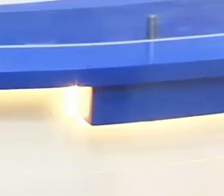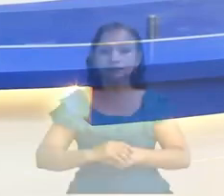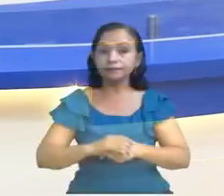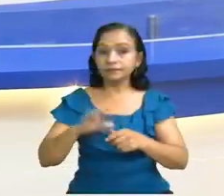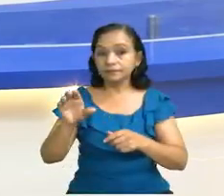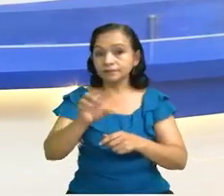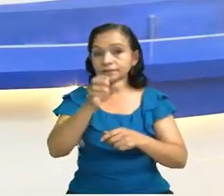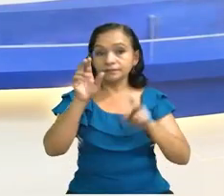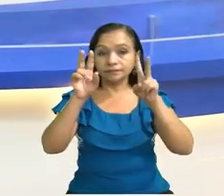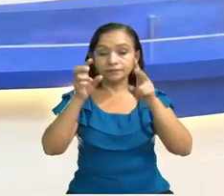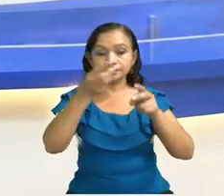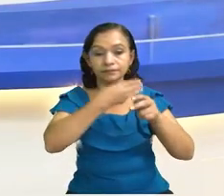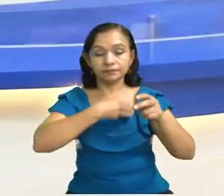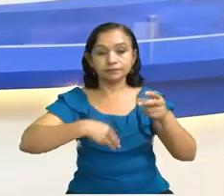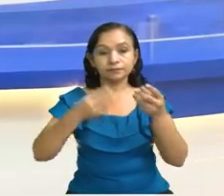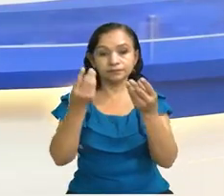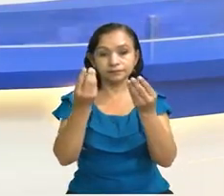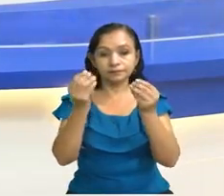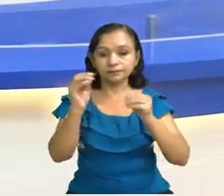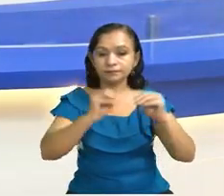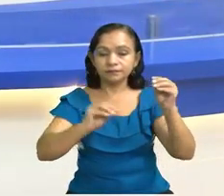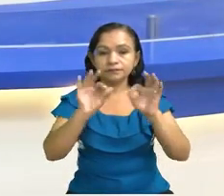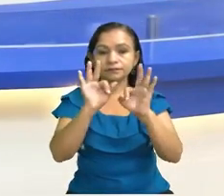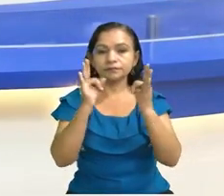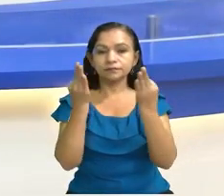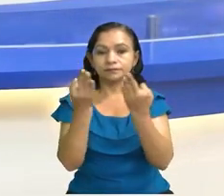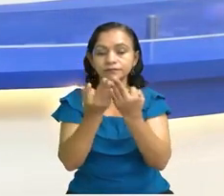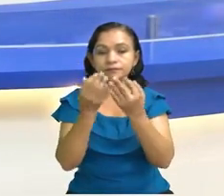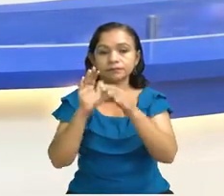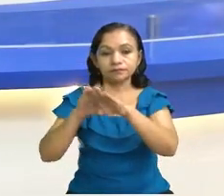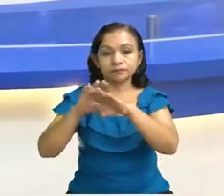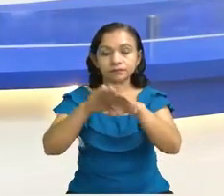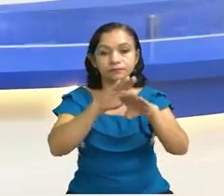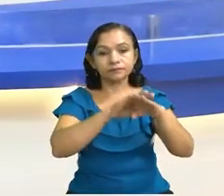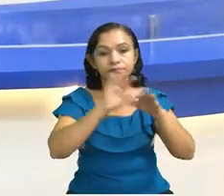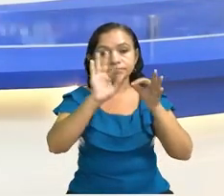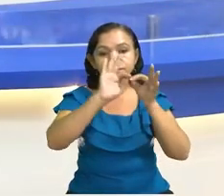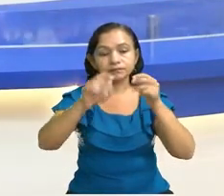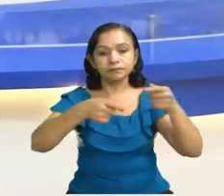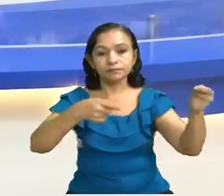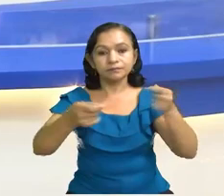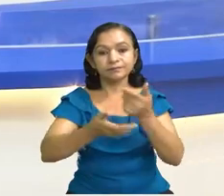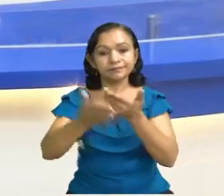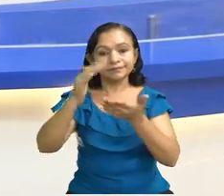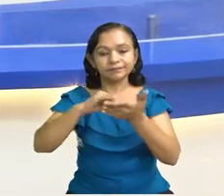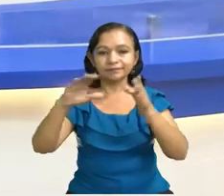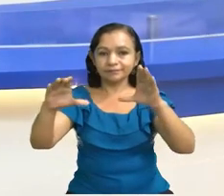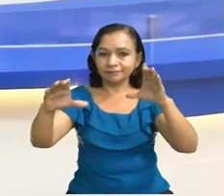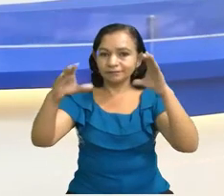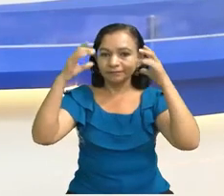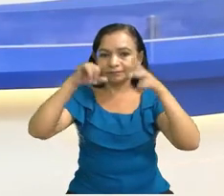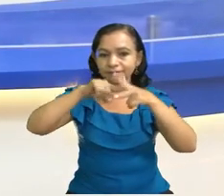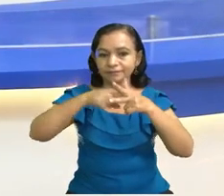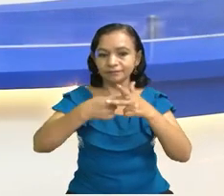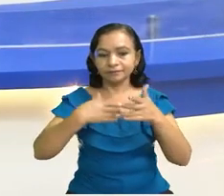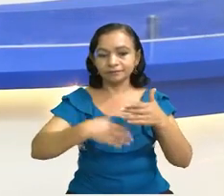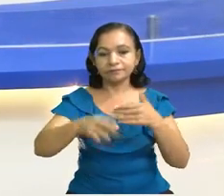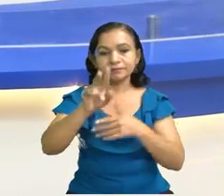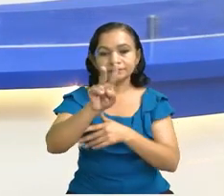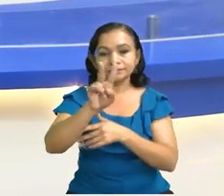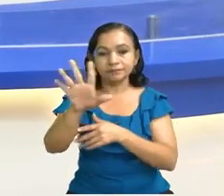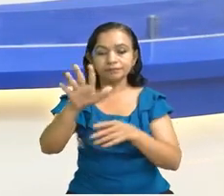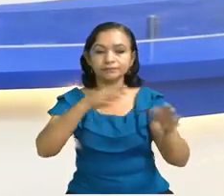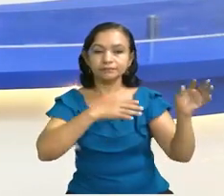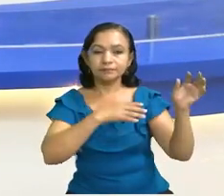Por otra parte, el Ministerio de Economía Familiar les invita a la Feria Nacional de Regreso a Clases, que da inicio este 25 de